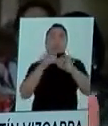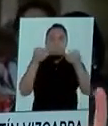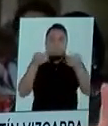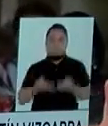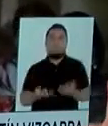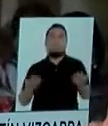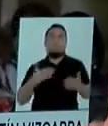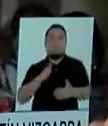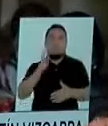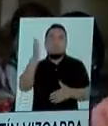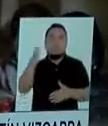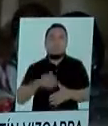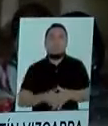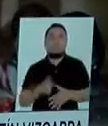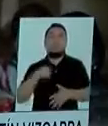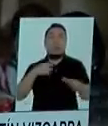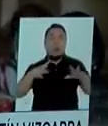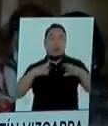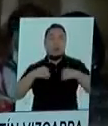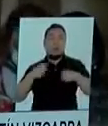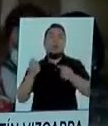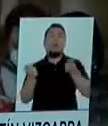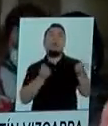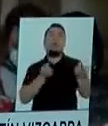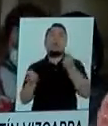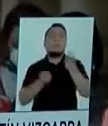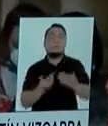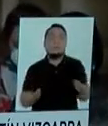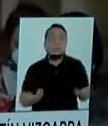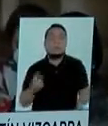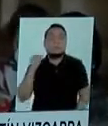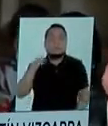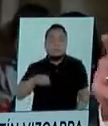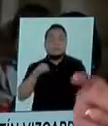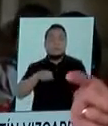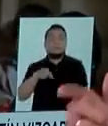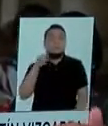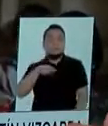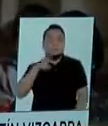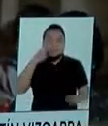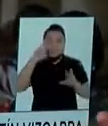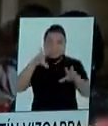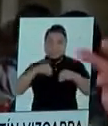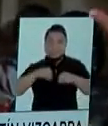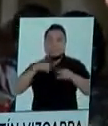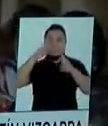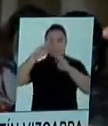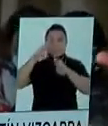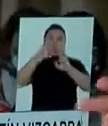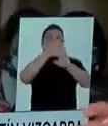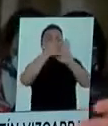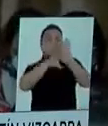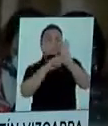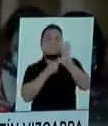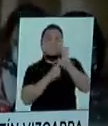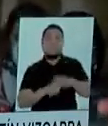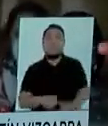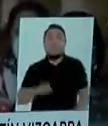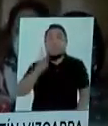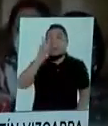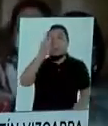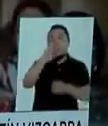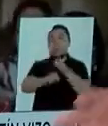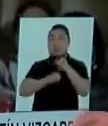2018 ya tenía una carpeta fiscal que decía que era un coimero serial, cosa que ocultó Pablo Sánchez, cosa